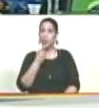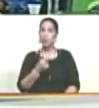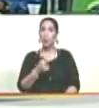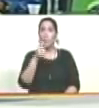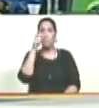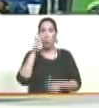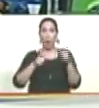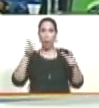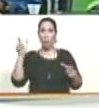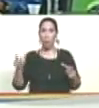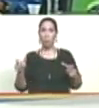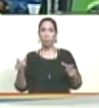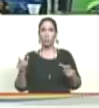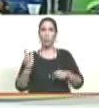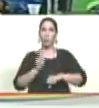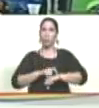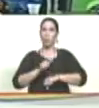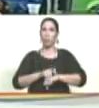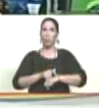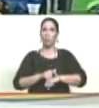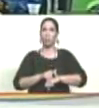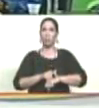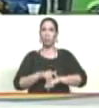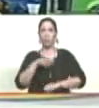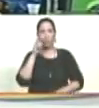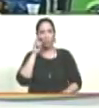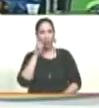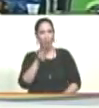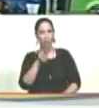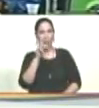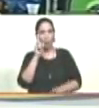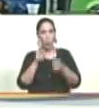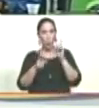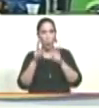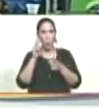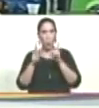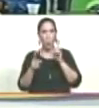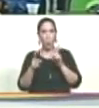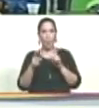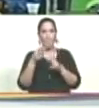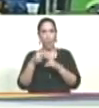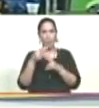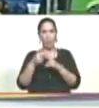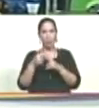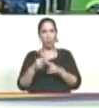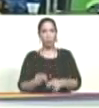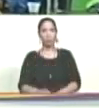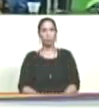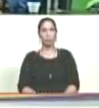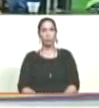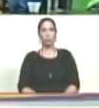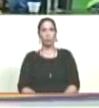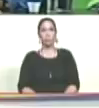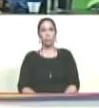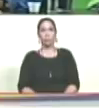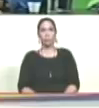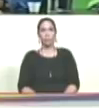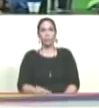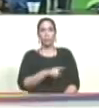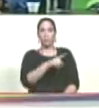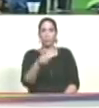momentos en que yo lograba detectar alguna amenaza o peligro. Y ustedes me lo han